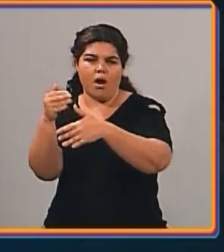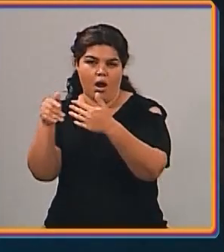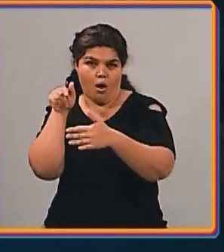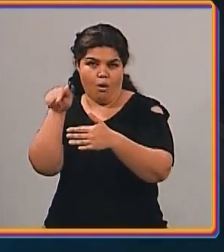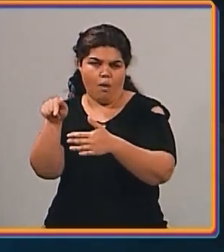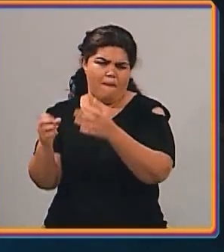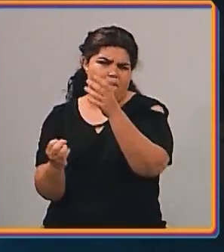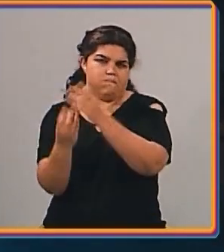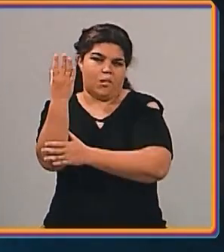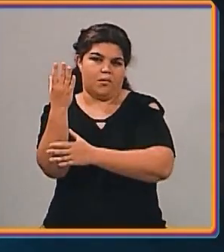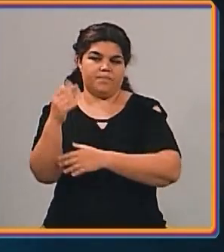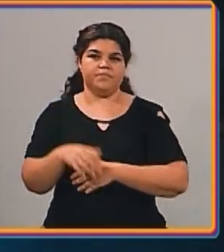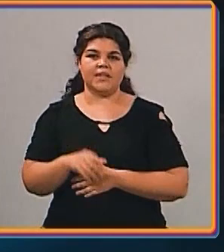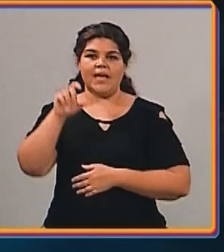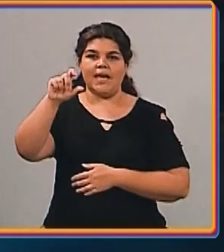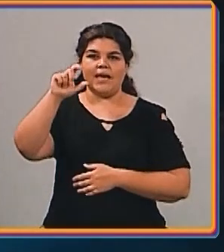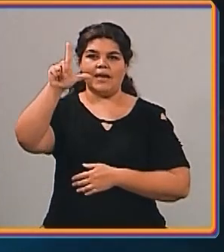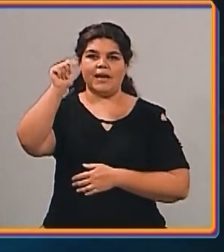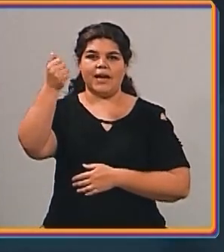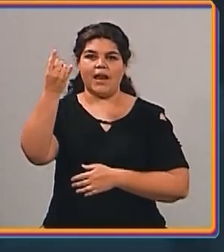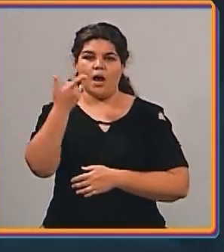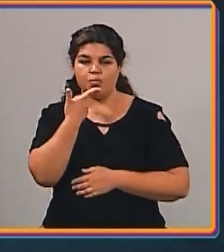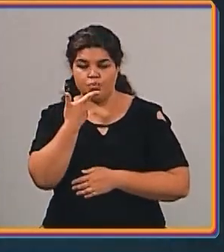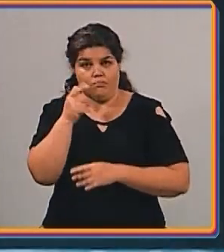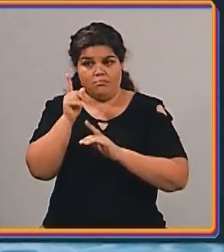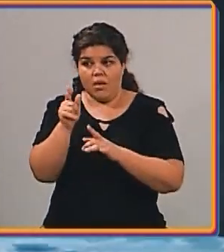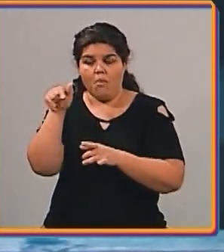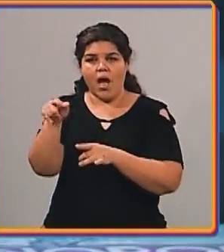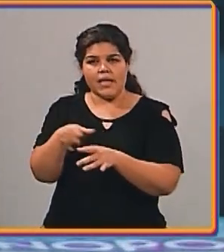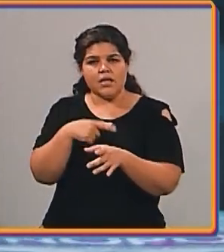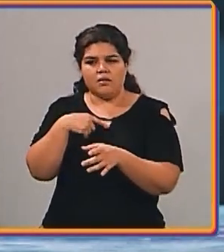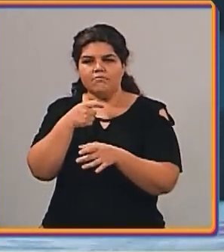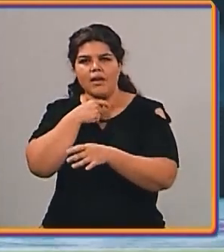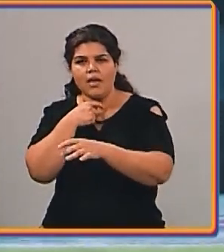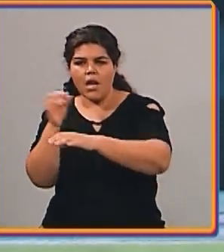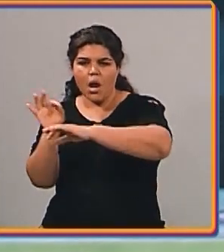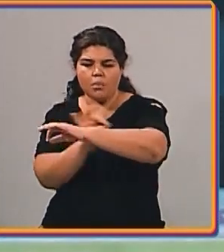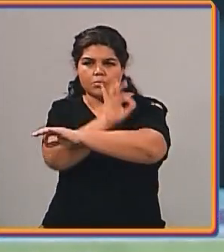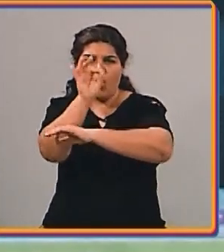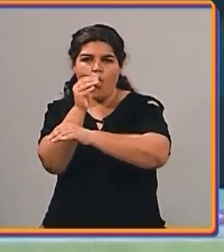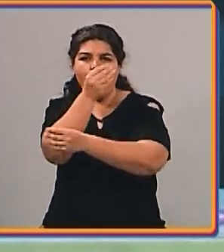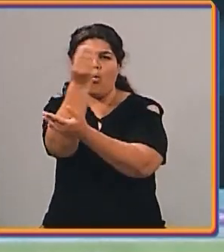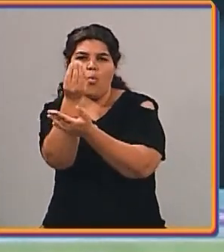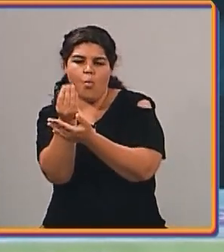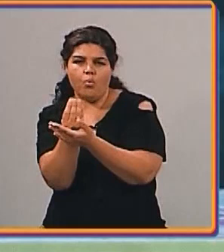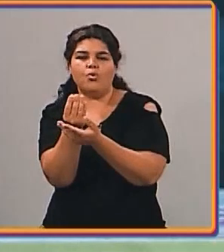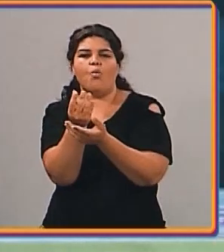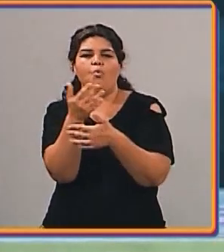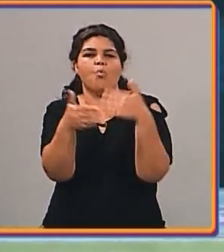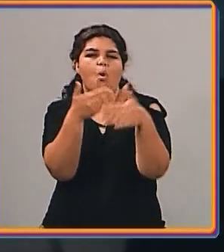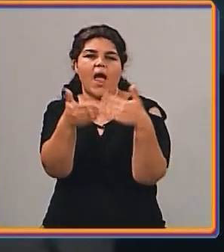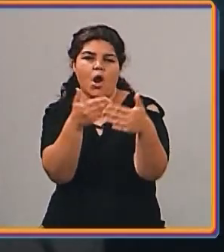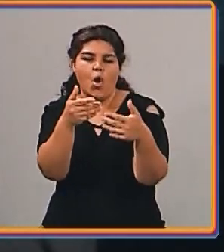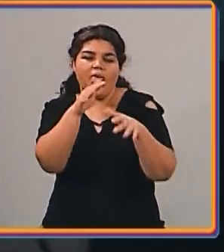de Klaus consiguió la perfección en sus juegos, buscando el equilibrio entre un juego infantil y un juego para público más